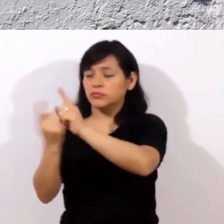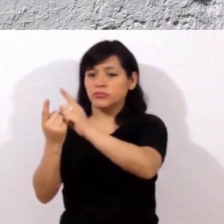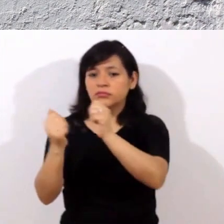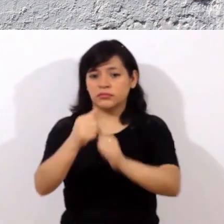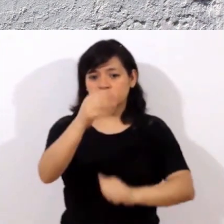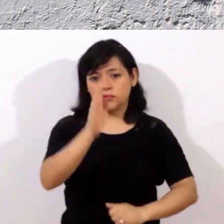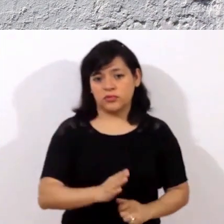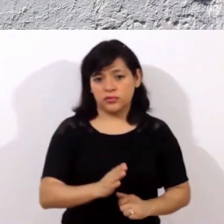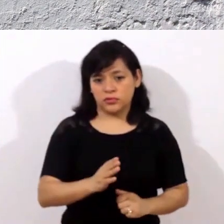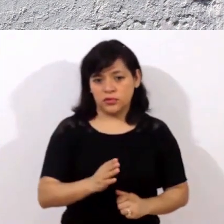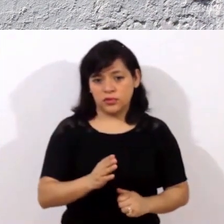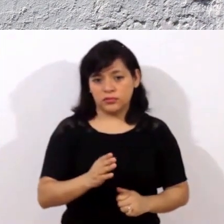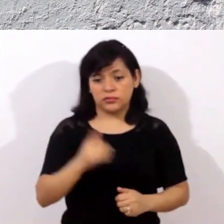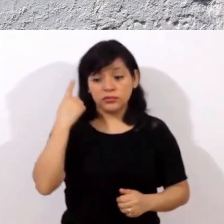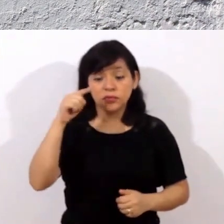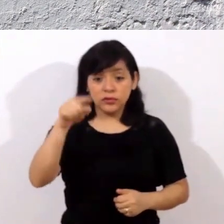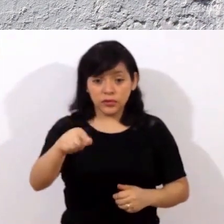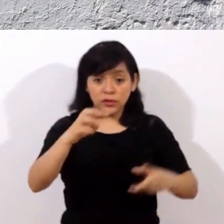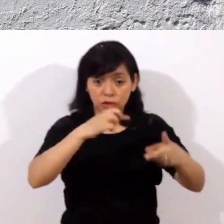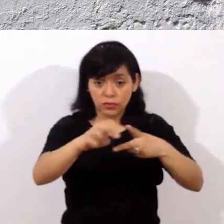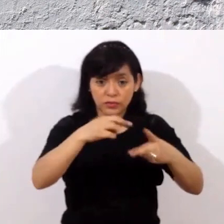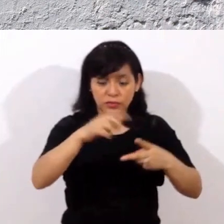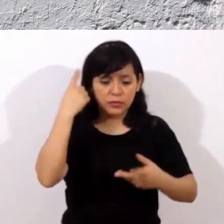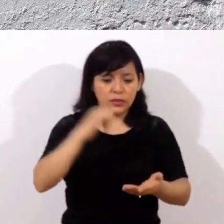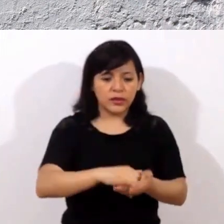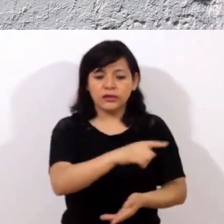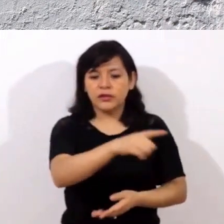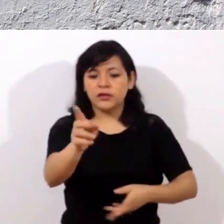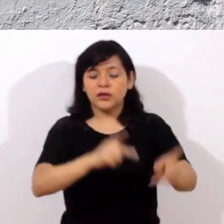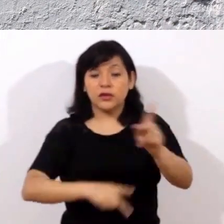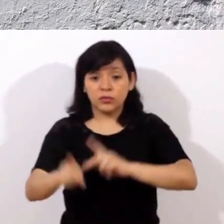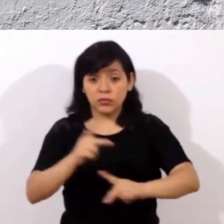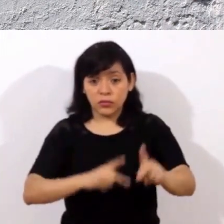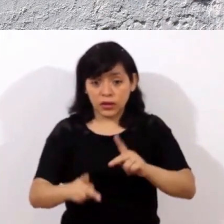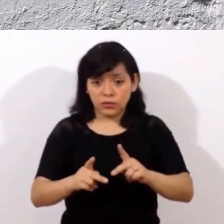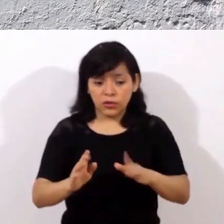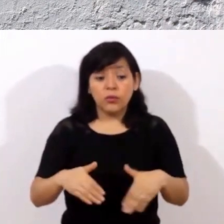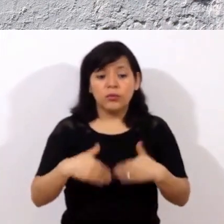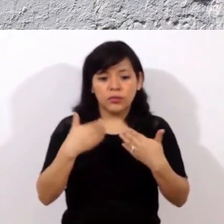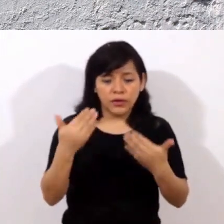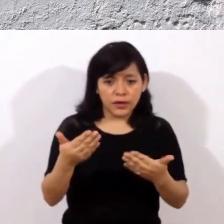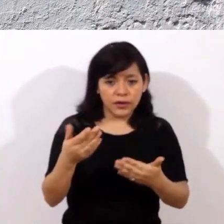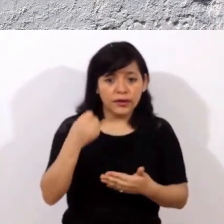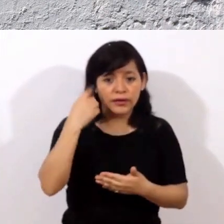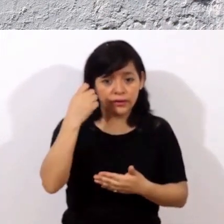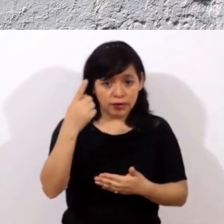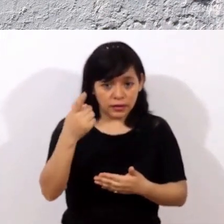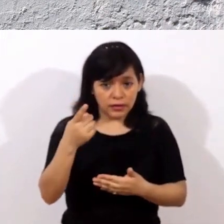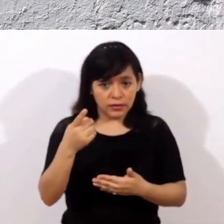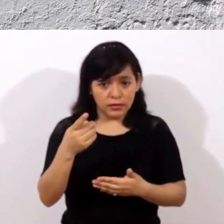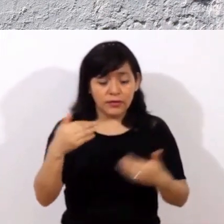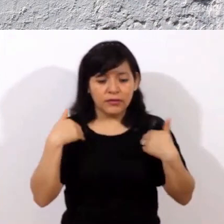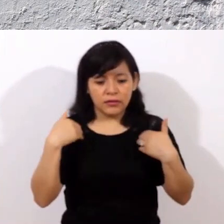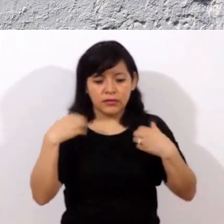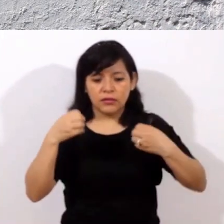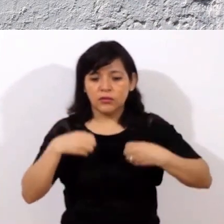tenga todavía la posibilidad de volver atrás y así alargue por lo menos un poco ese tiempo de aflicción que ya está a punto de